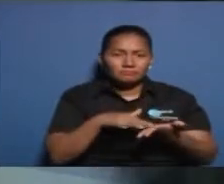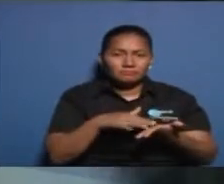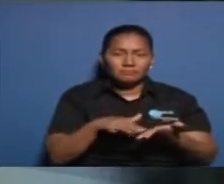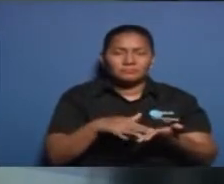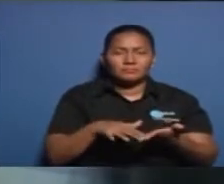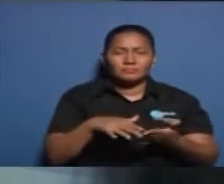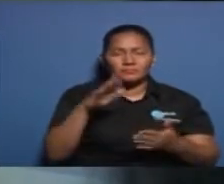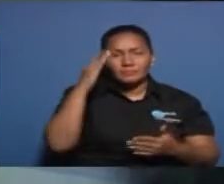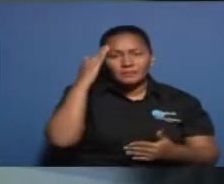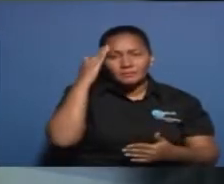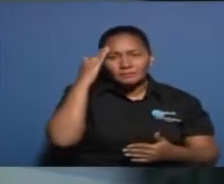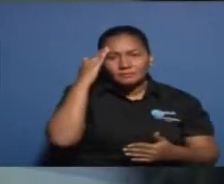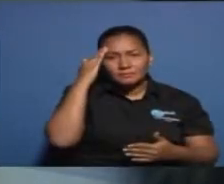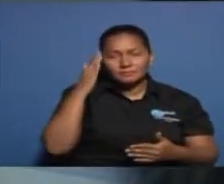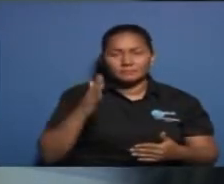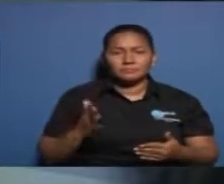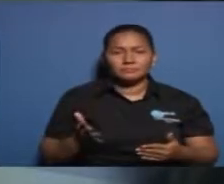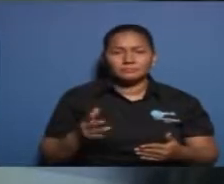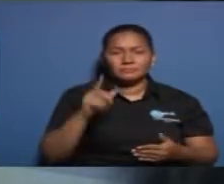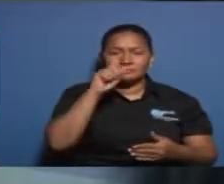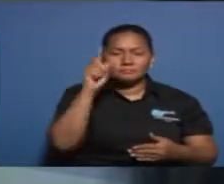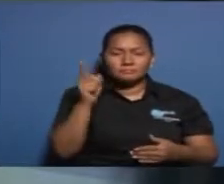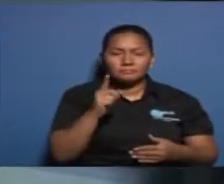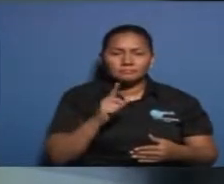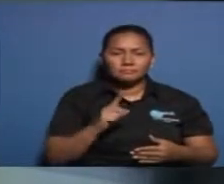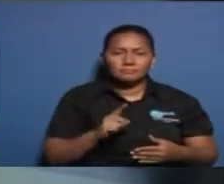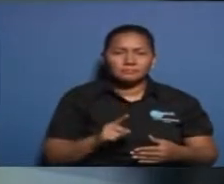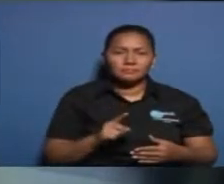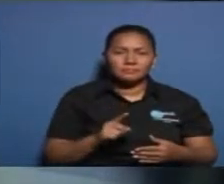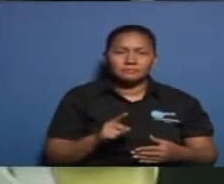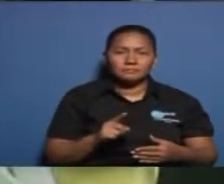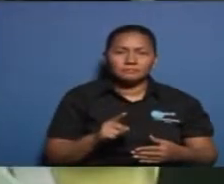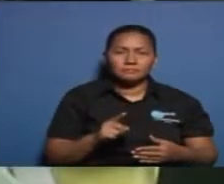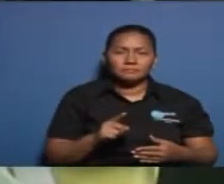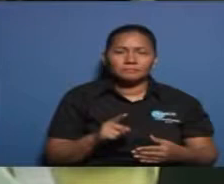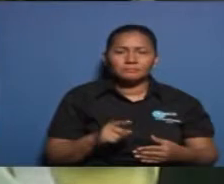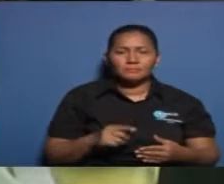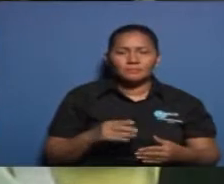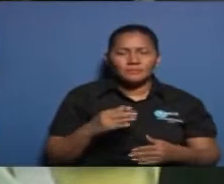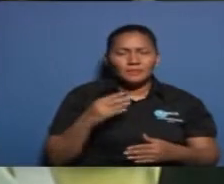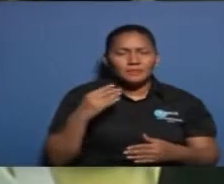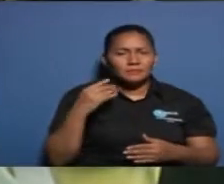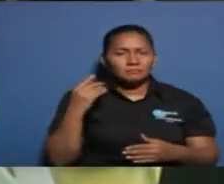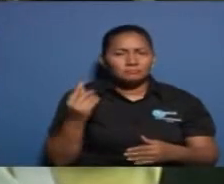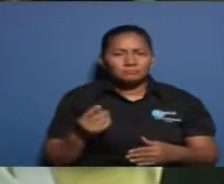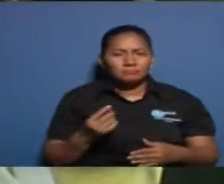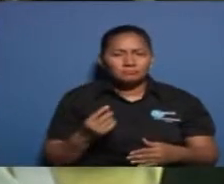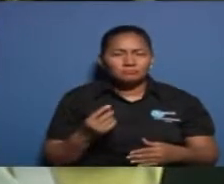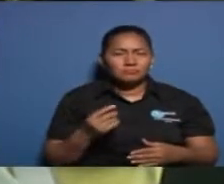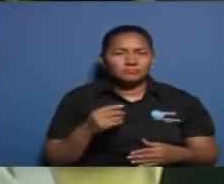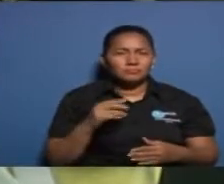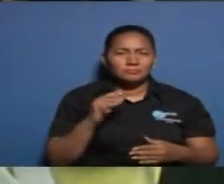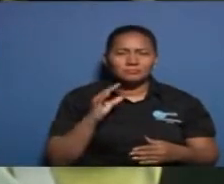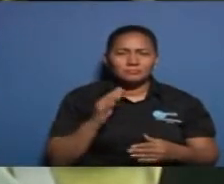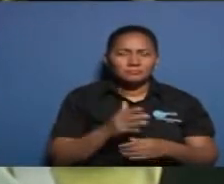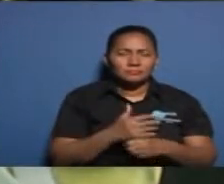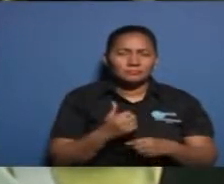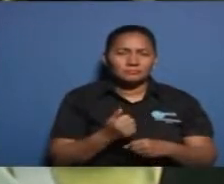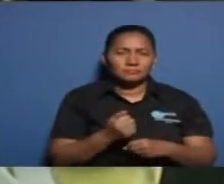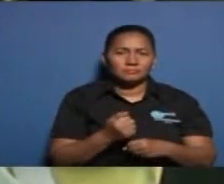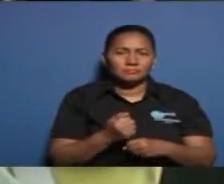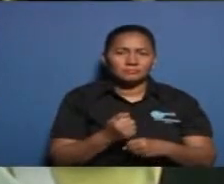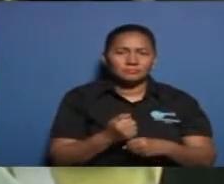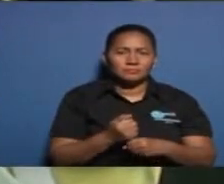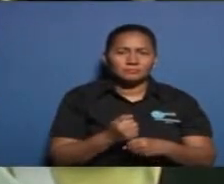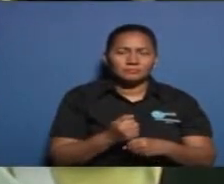en preguntas que todavía nadie ha formulado ese es el papel del estado ese es el papel de la educación ese es el papel de los medios